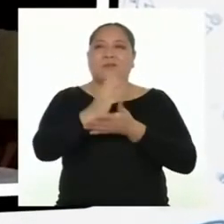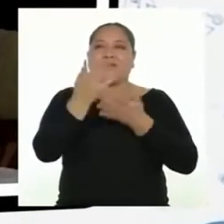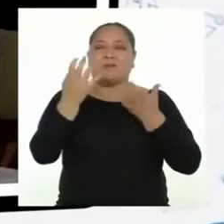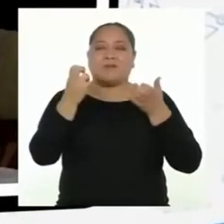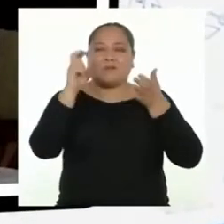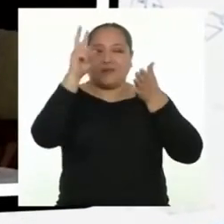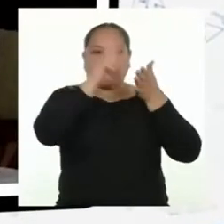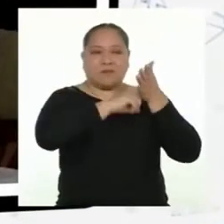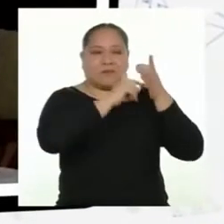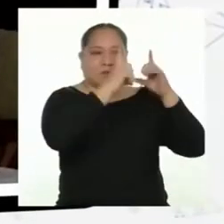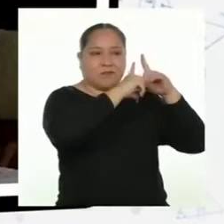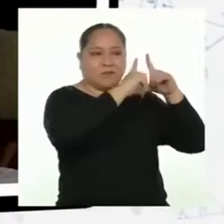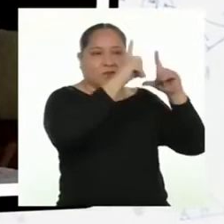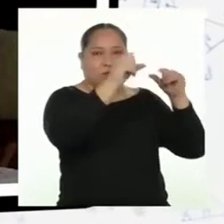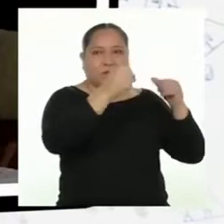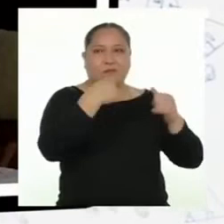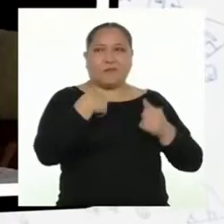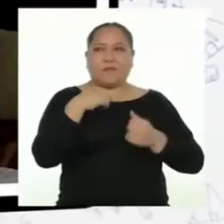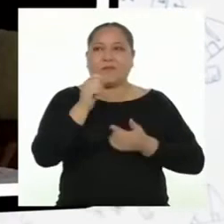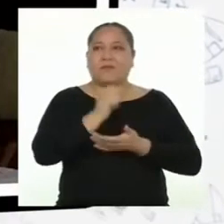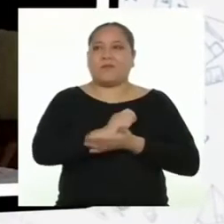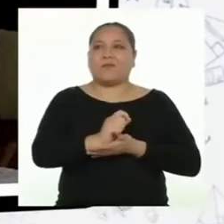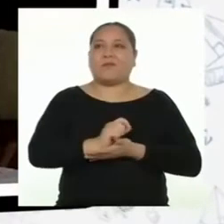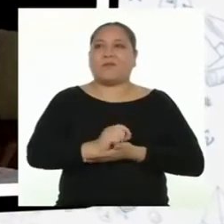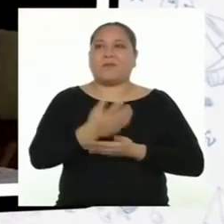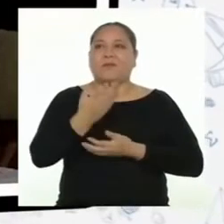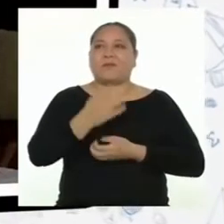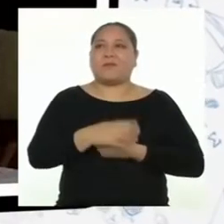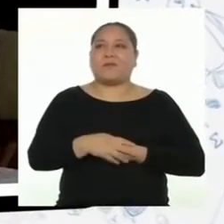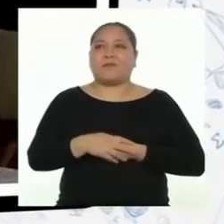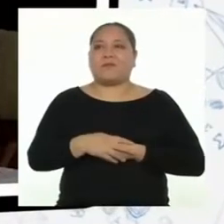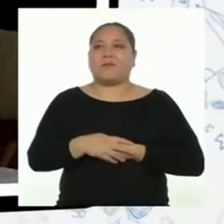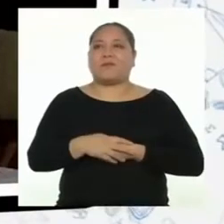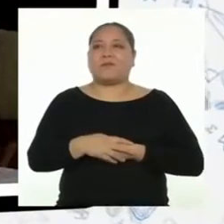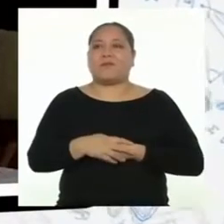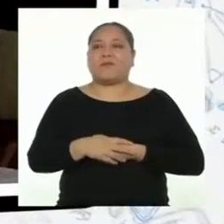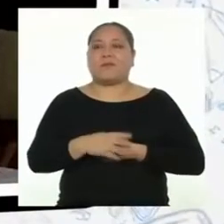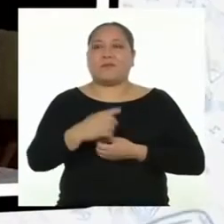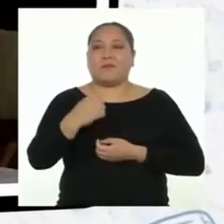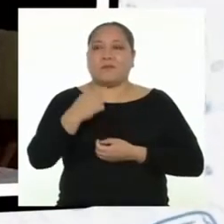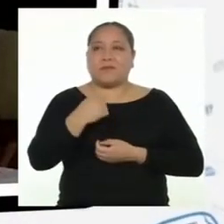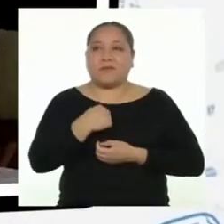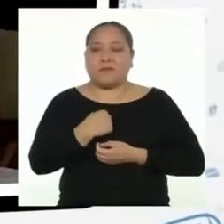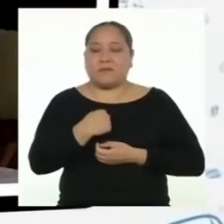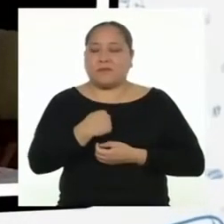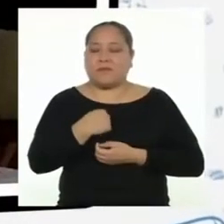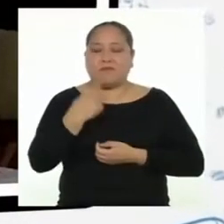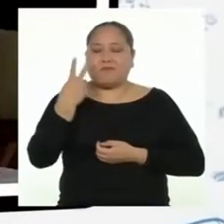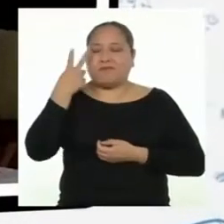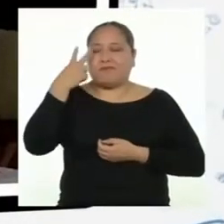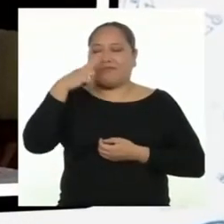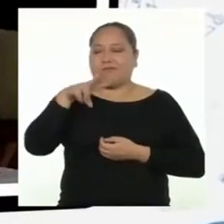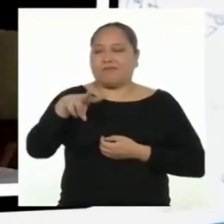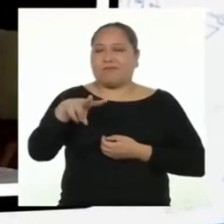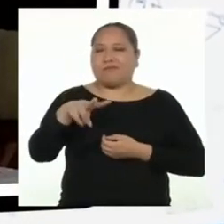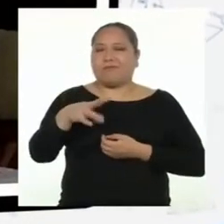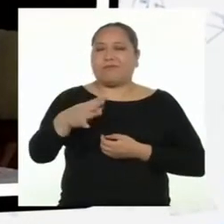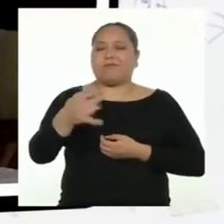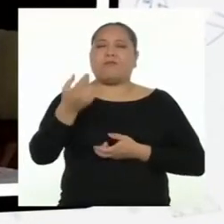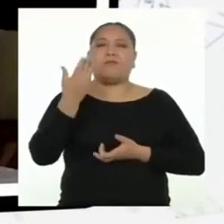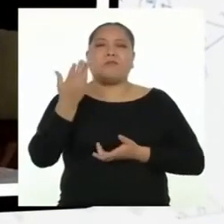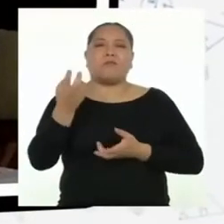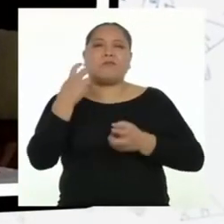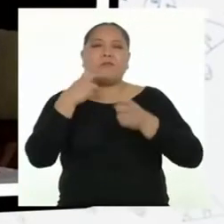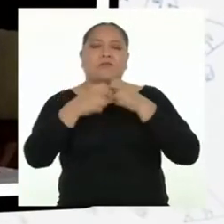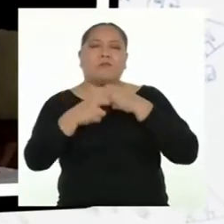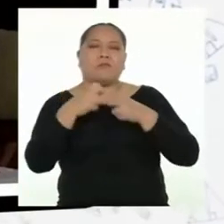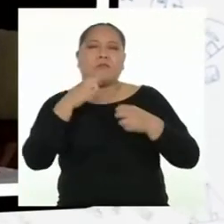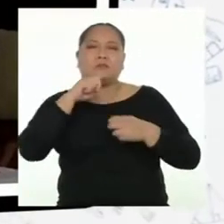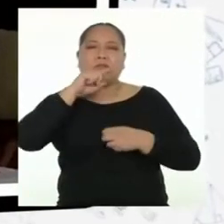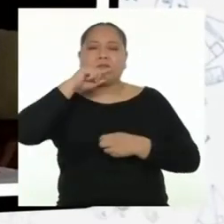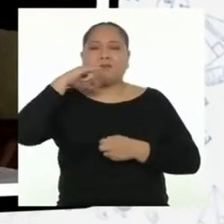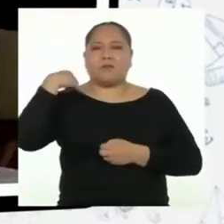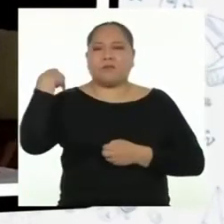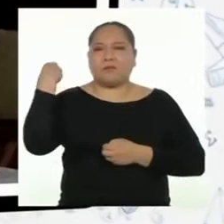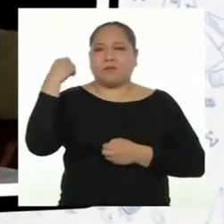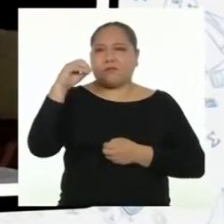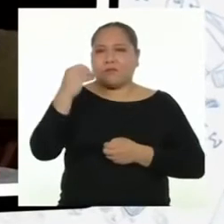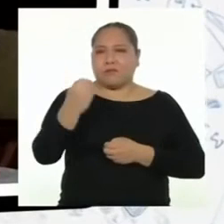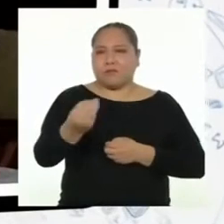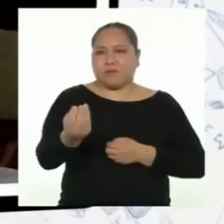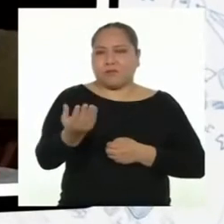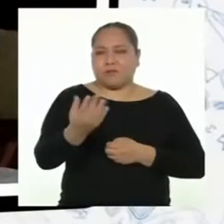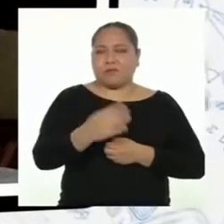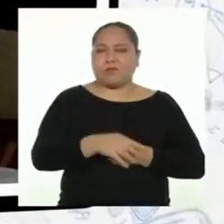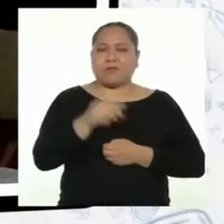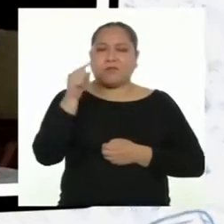el texto que escribí. Aquí va. Yo no me había dado cuenta de la situación de las adolescentes